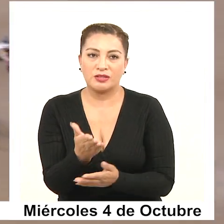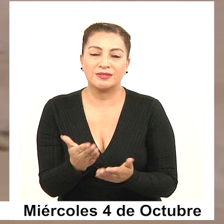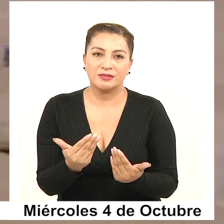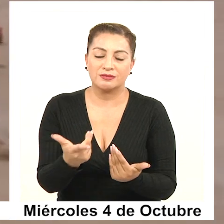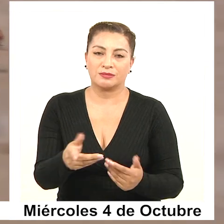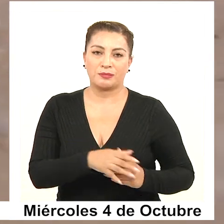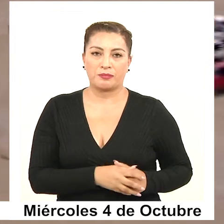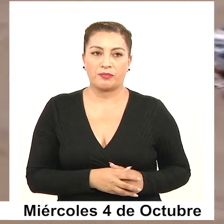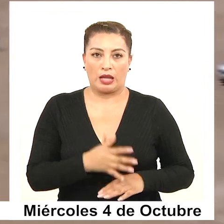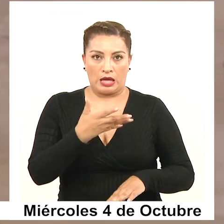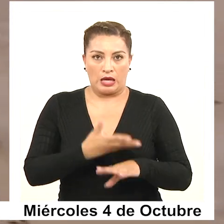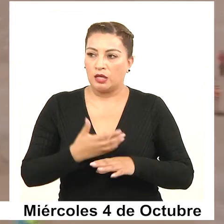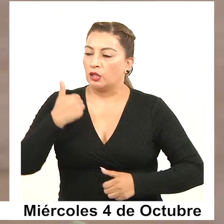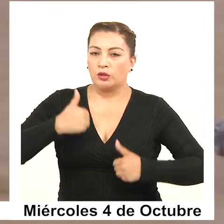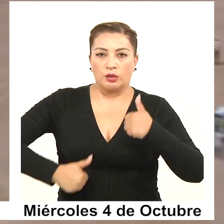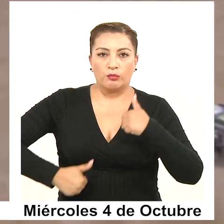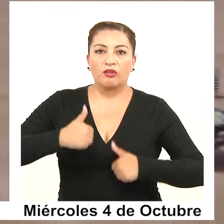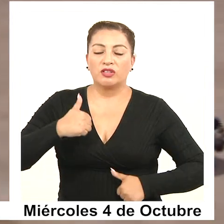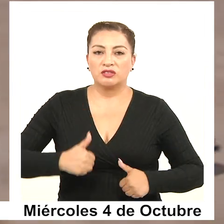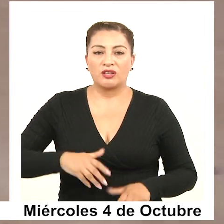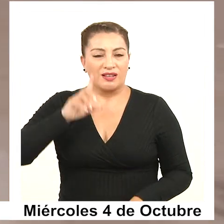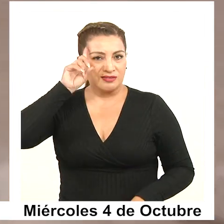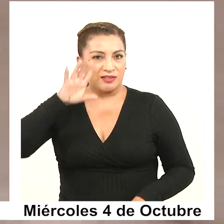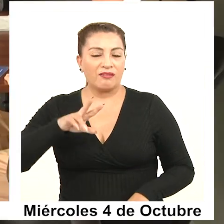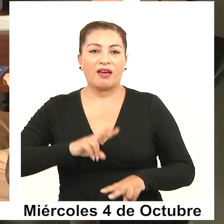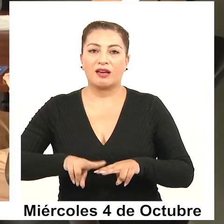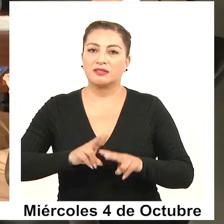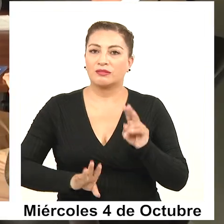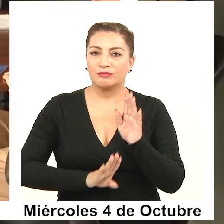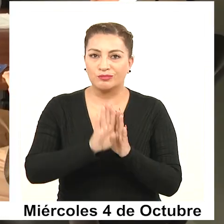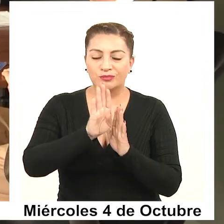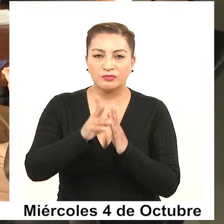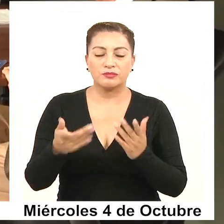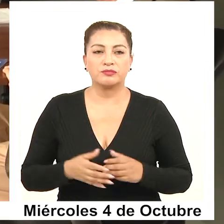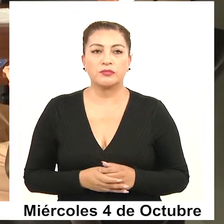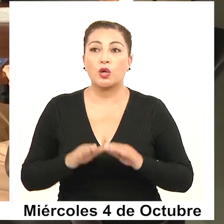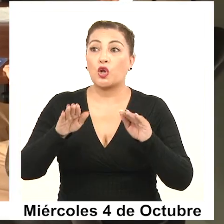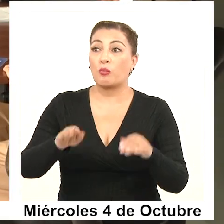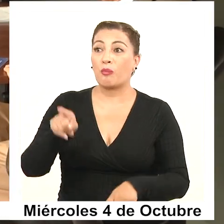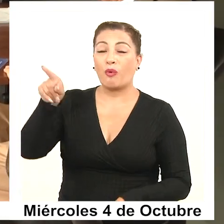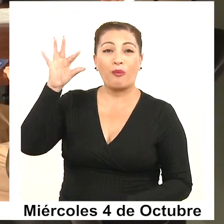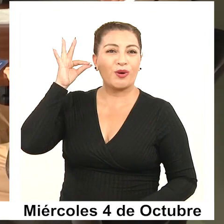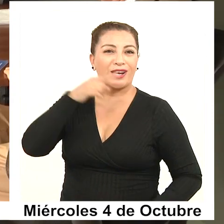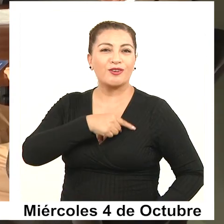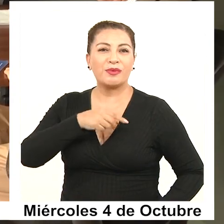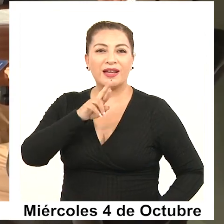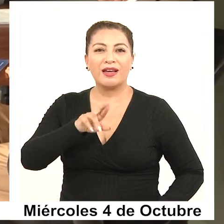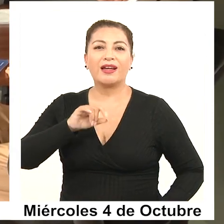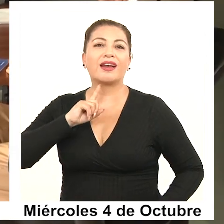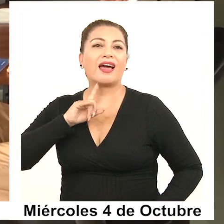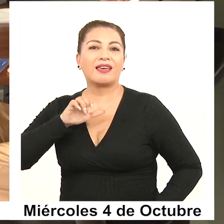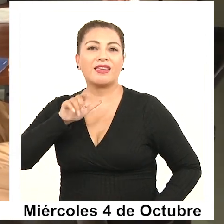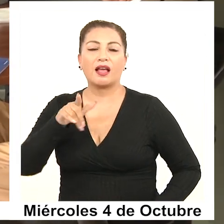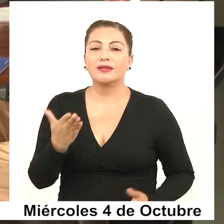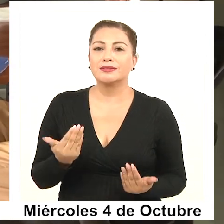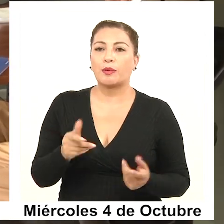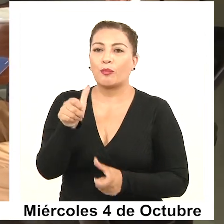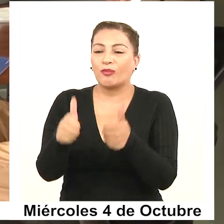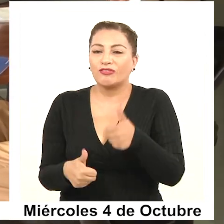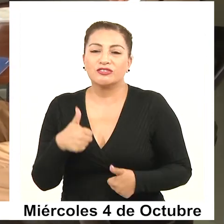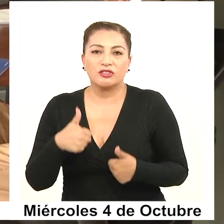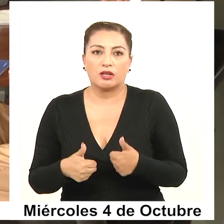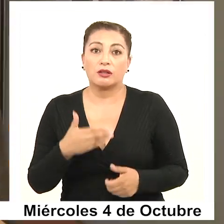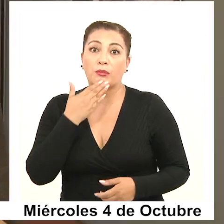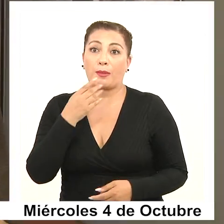gente profesional que han estudiado, que saben cómo desarrollar, cómo lo ha hecho Raquel y por lo tanto se necesita más recursos humanos. Y después los